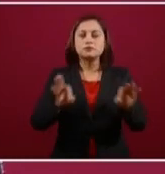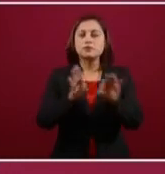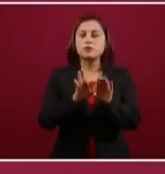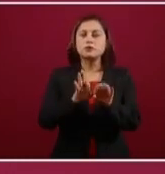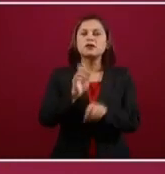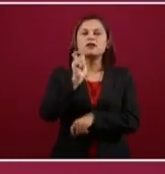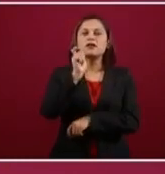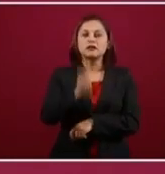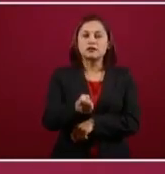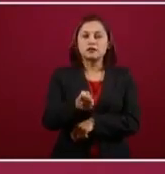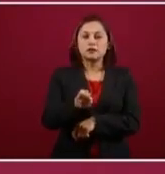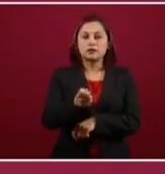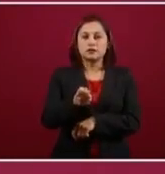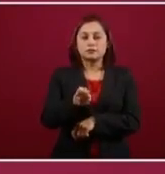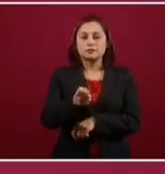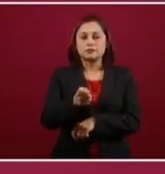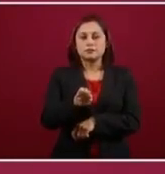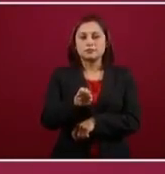que